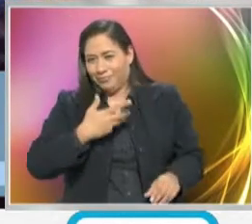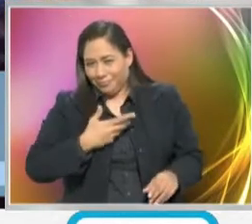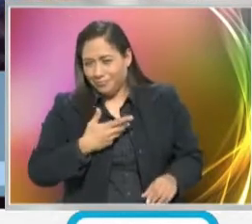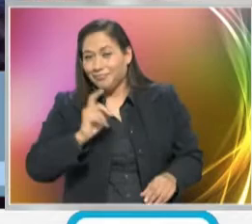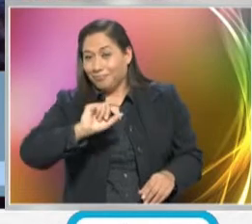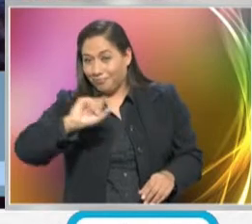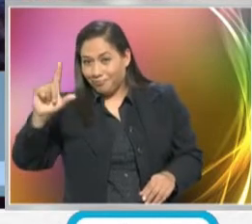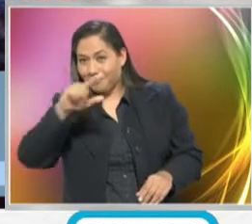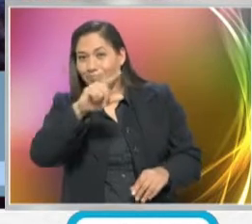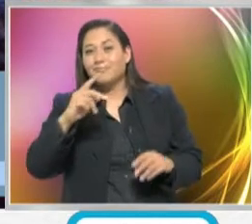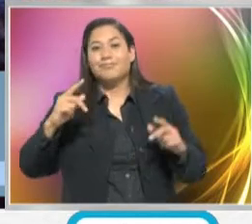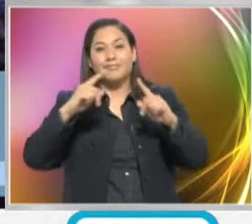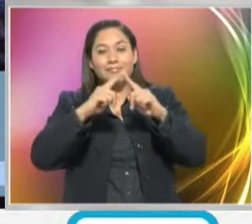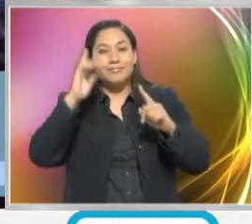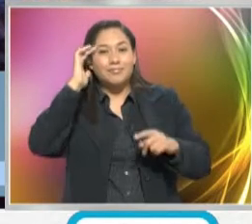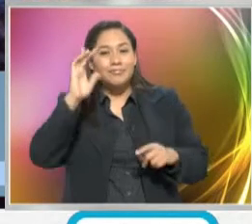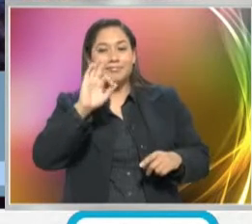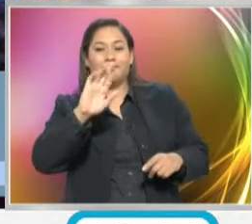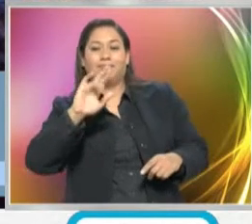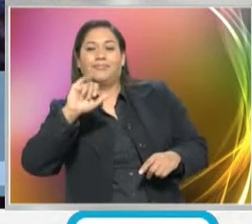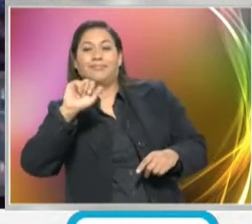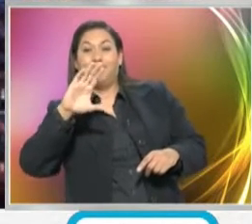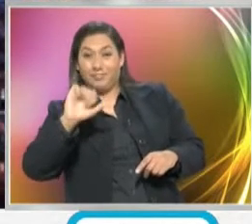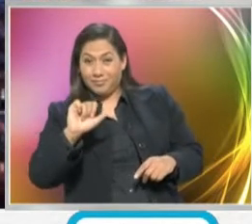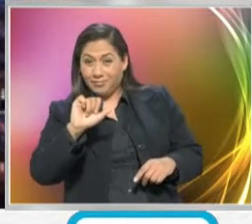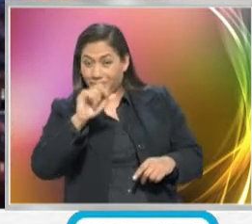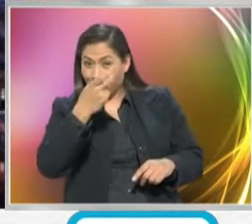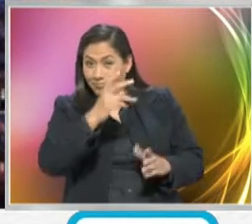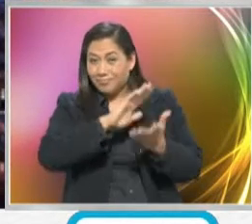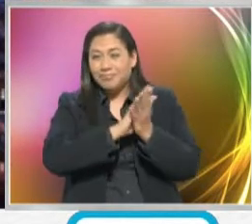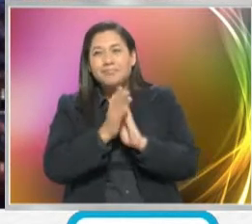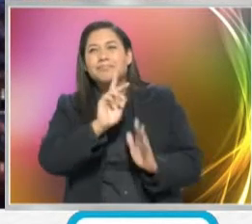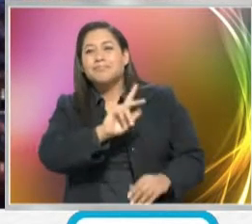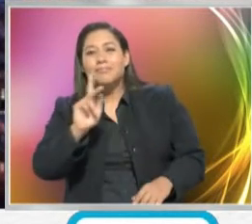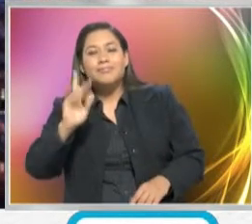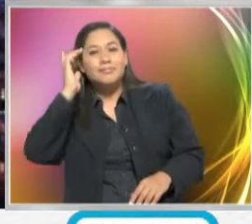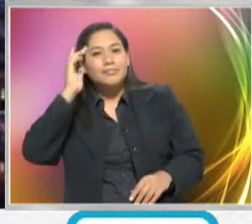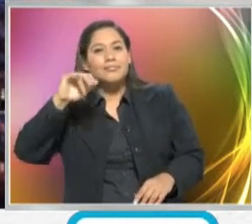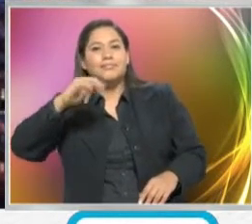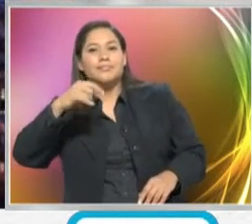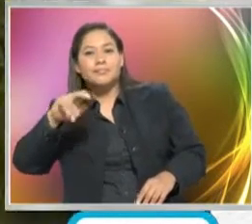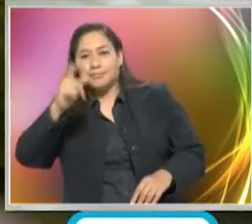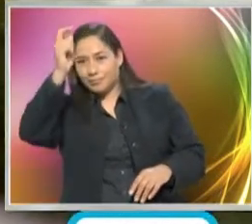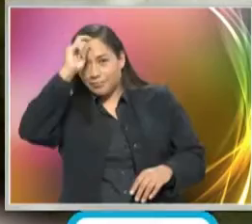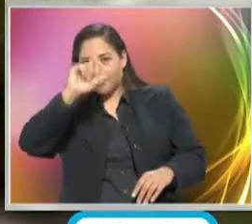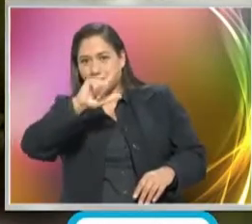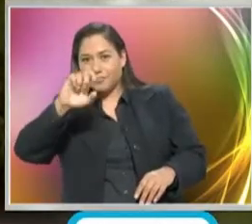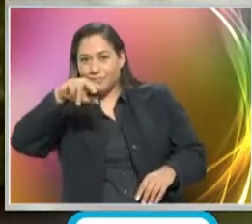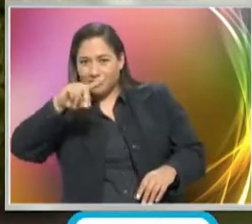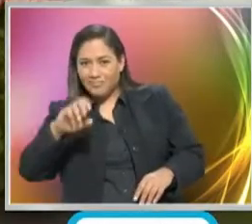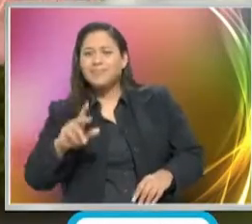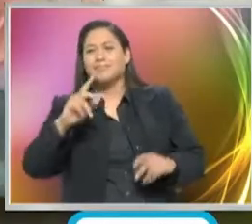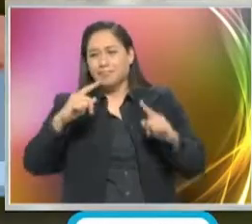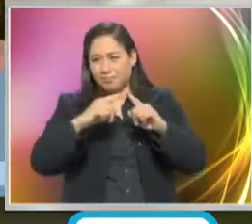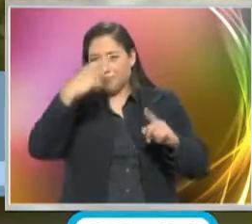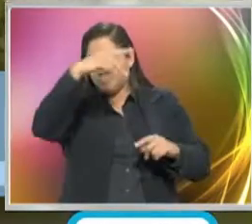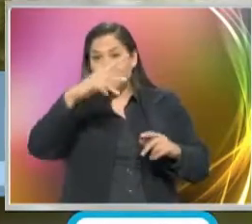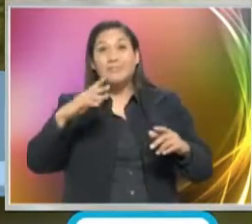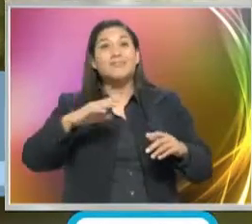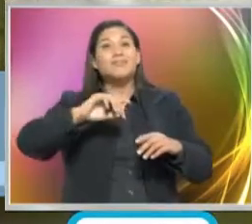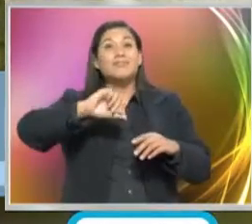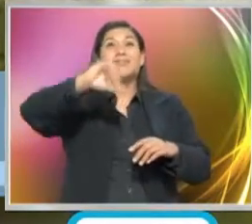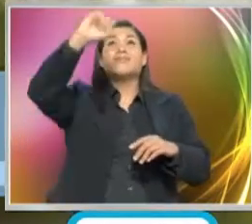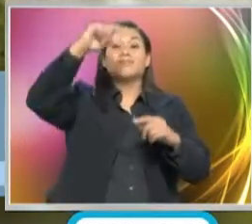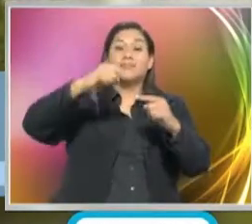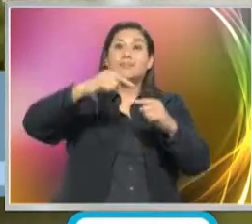la famosísima parroquia de Santa Prisca, que es un símbolo, así como en San Miguel de Allende, la parroquia de allá, ¿verdad? Es muy alta. Fue, creo